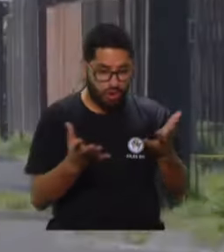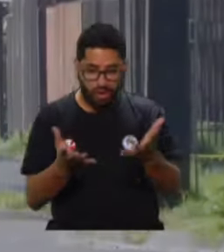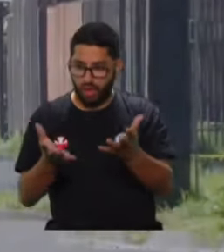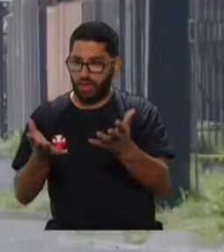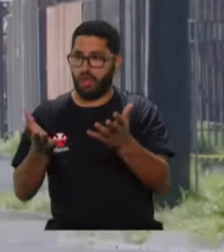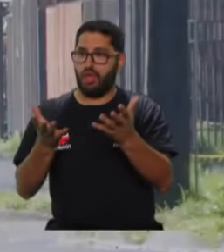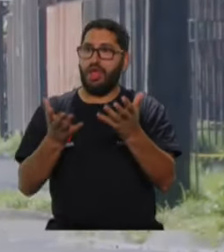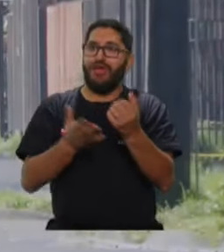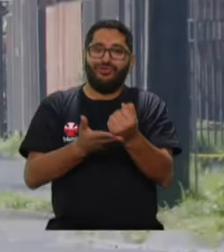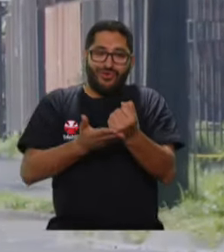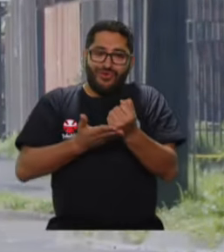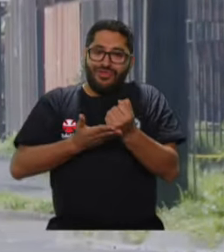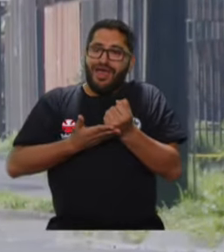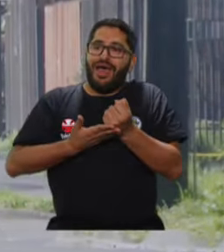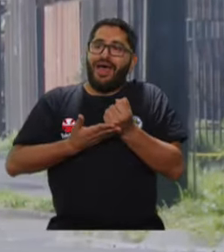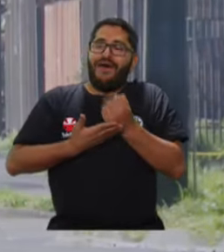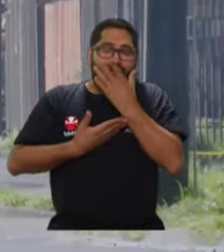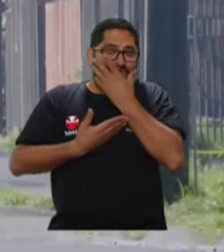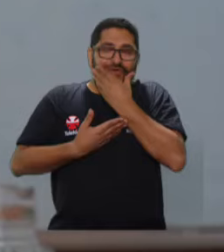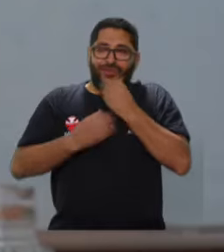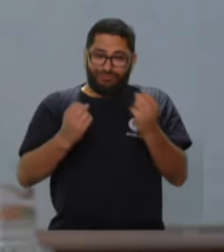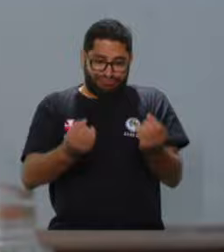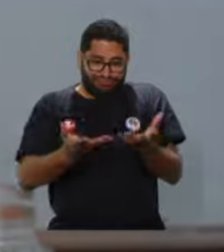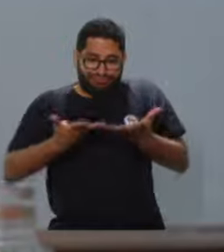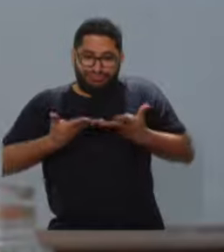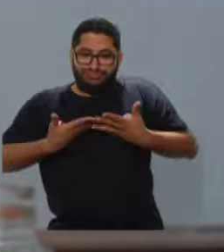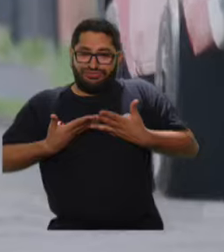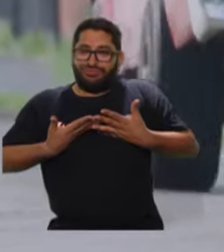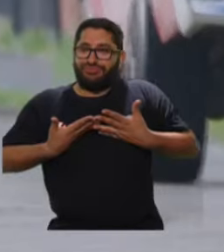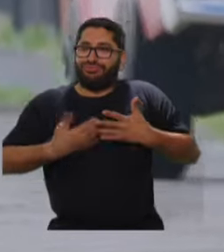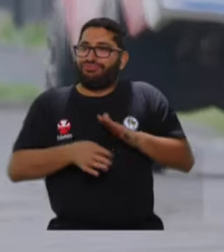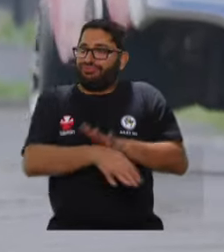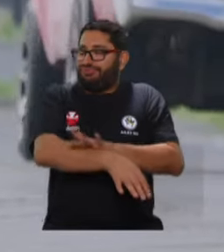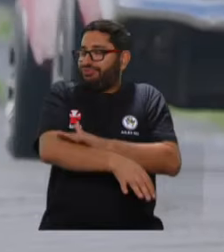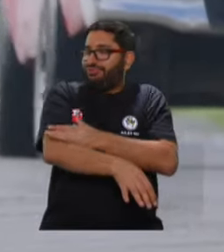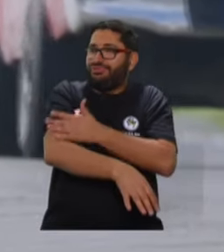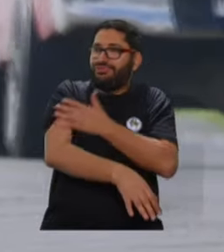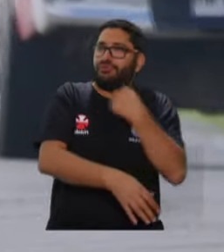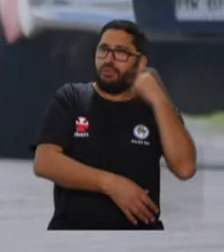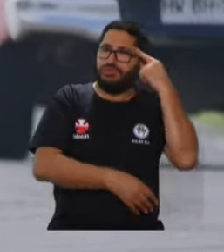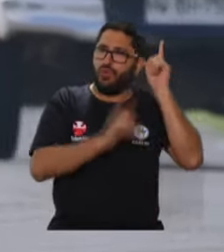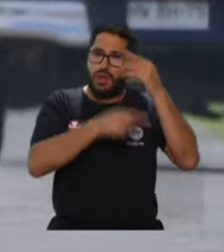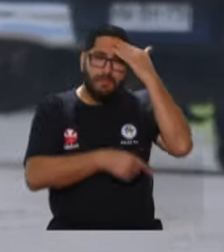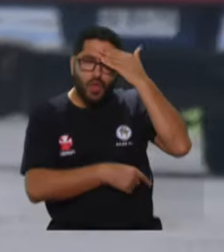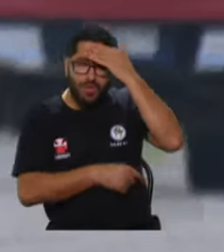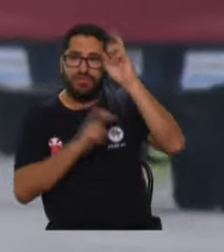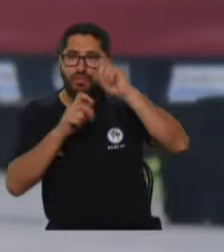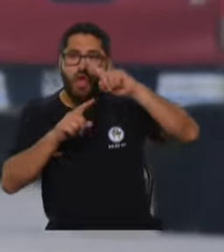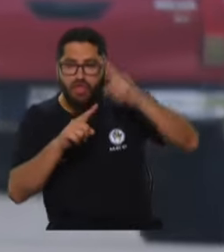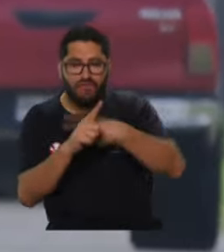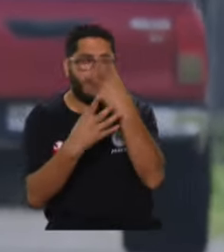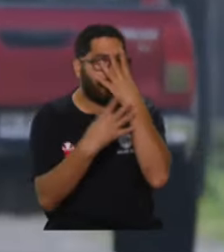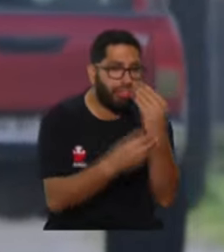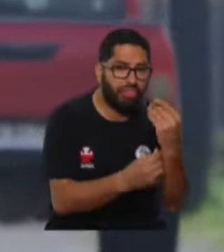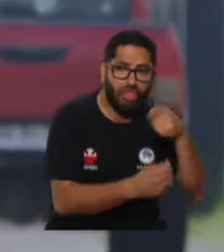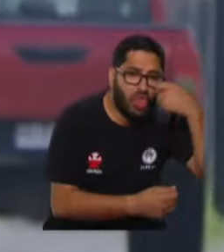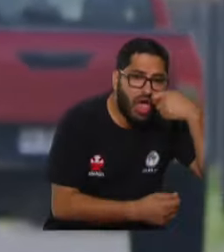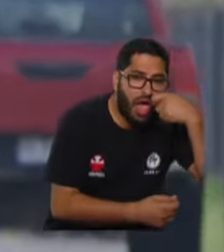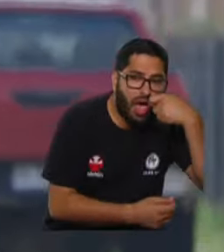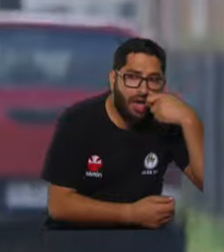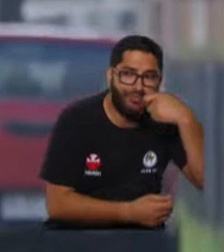vida. Entonces yo sentía que podía hacer que ella tuviera una recaída. Pero causó todo lo contrario. Le pegó, pero no la